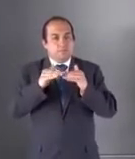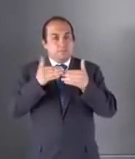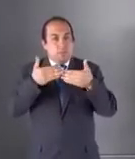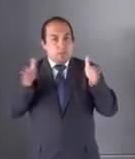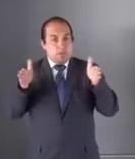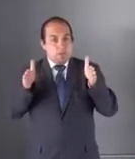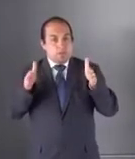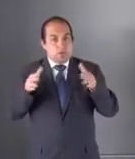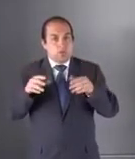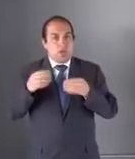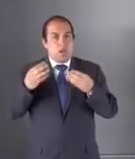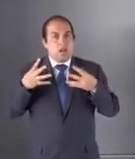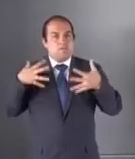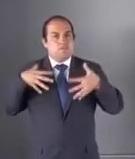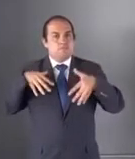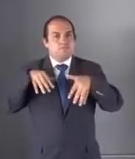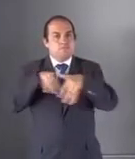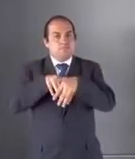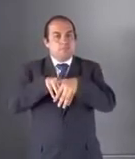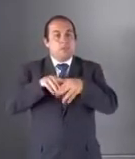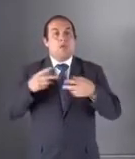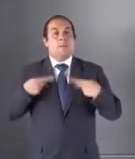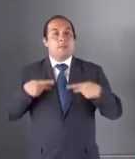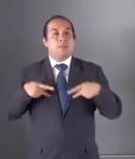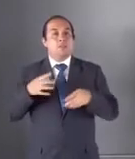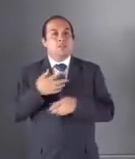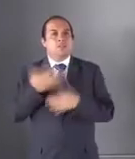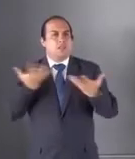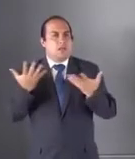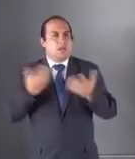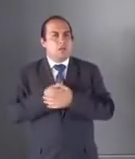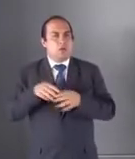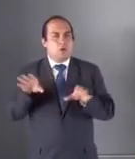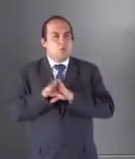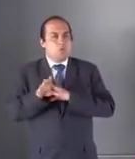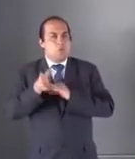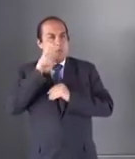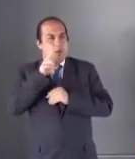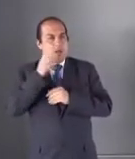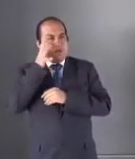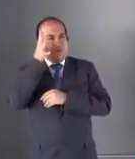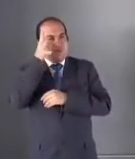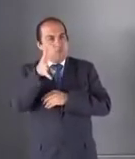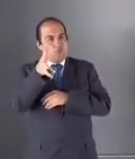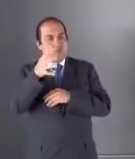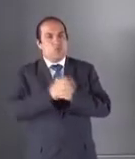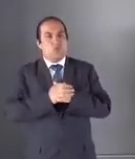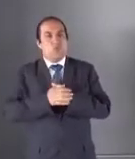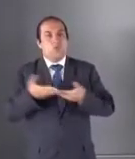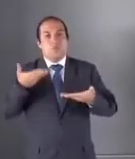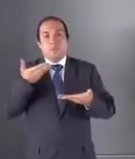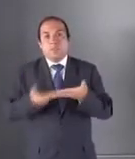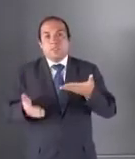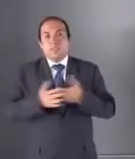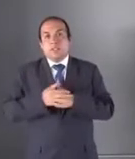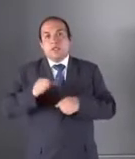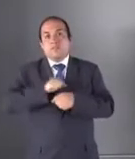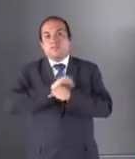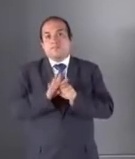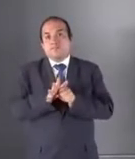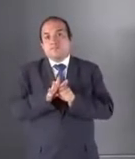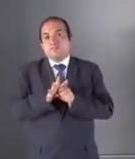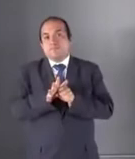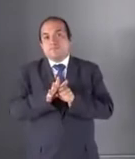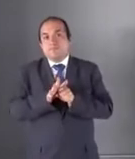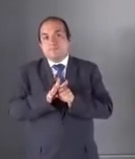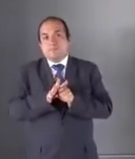realizan. ¿Ustedes cómo ven este futuro de la pandemia en la Ciudad de México? Futuro y presente, porque pues ya estamos